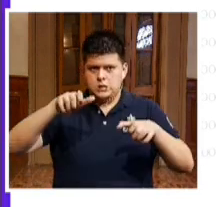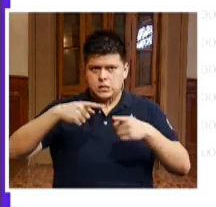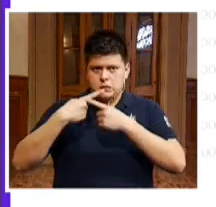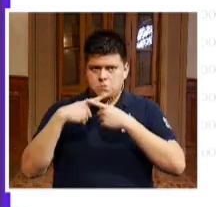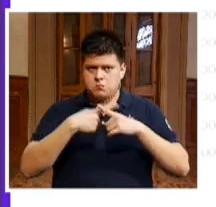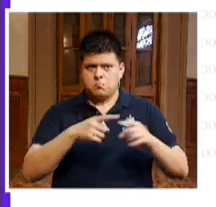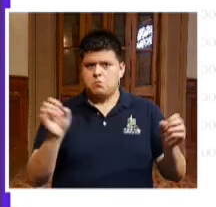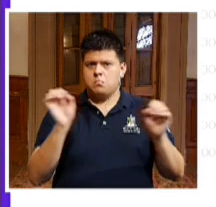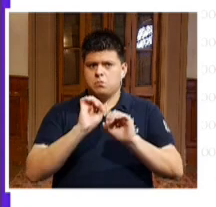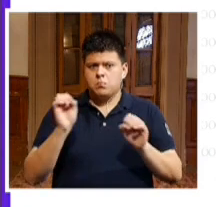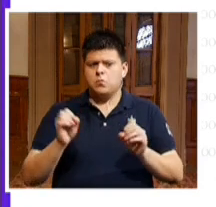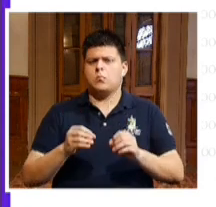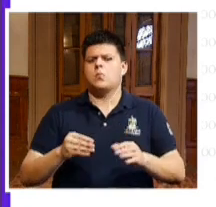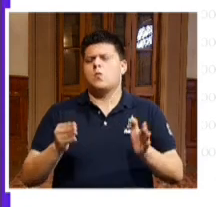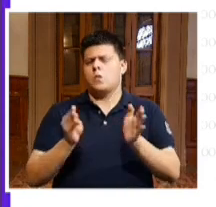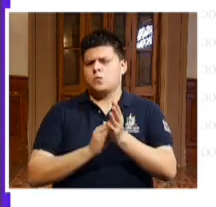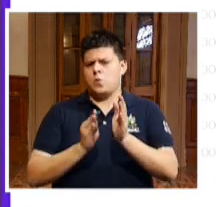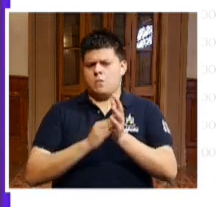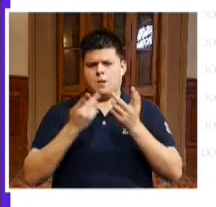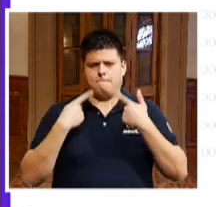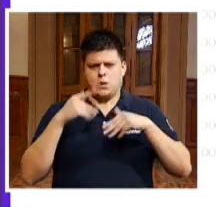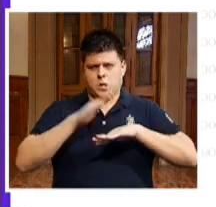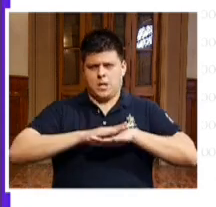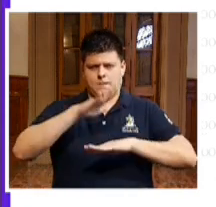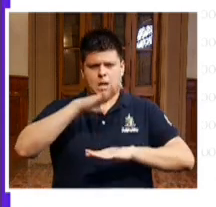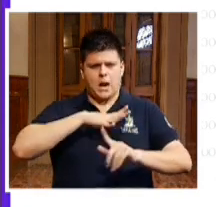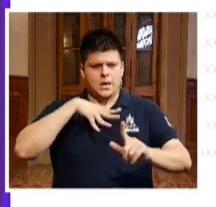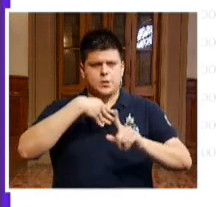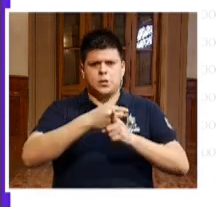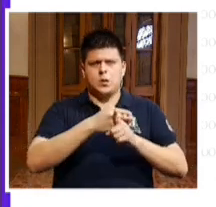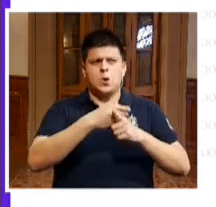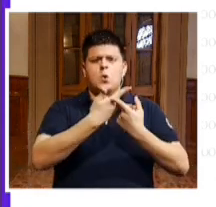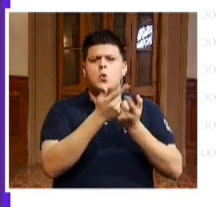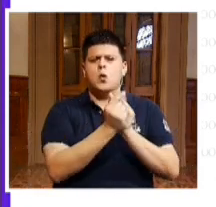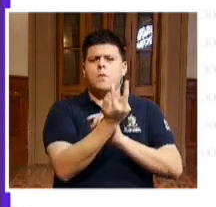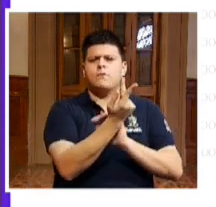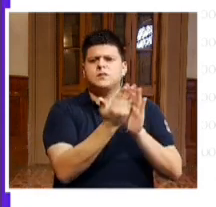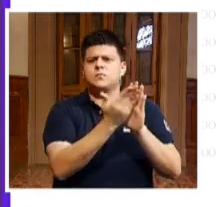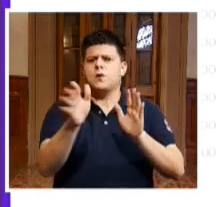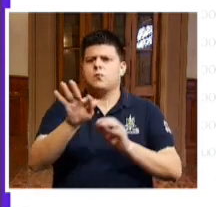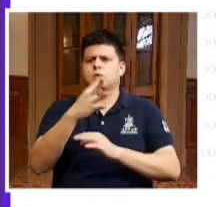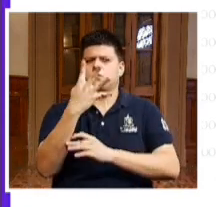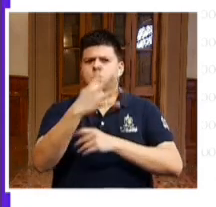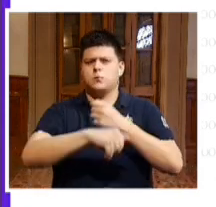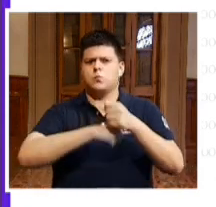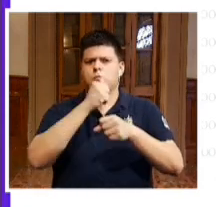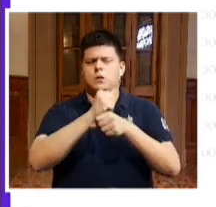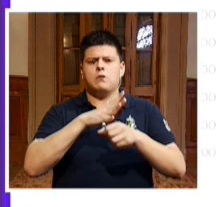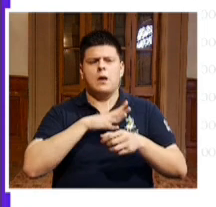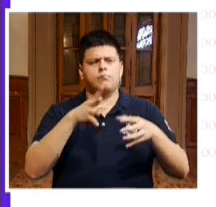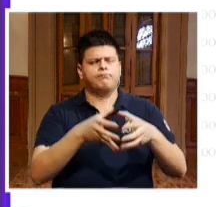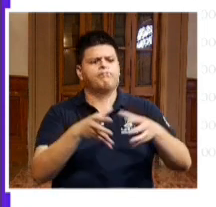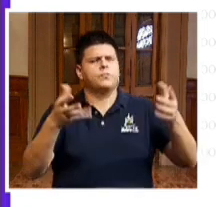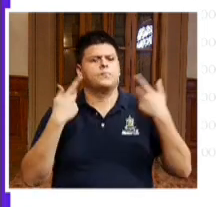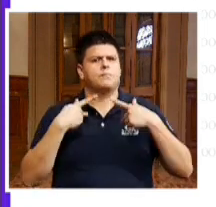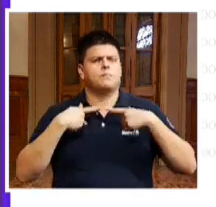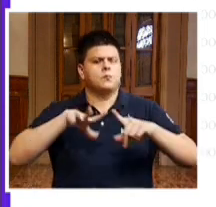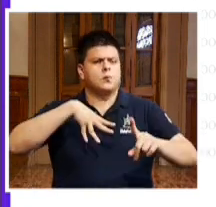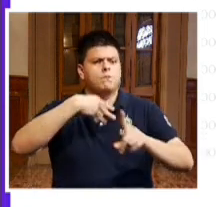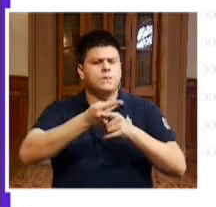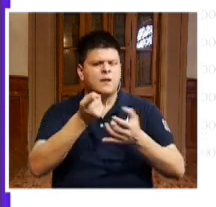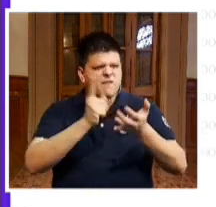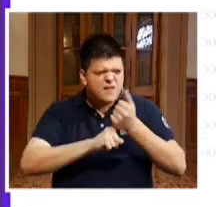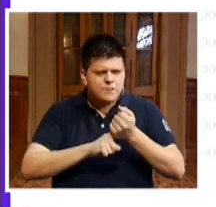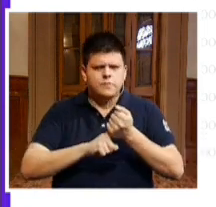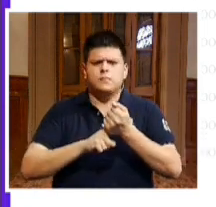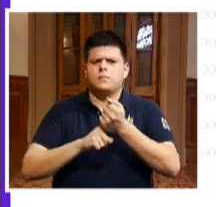sigue habiendo el grupo con más casos, que es el de 25 a 44 años, donde más casos se presentan, y el